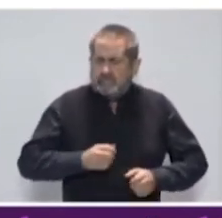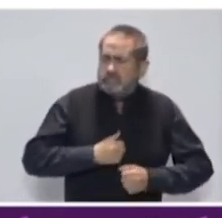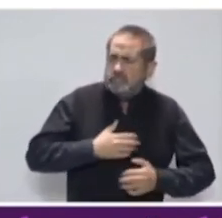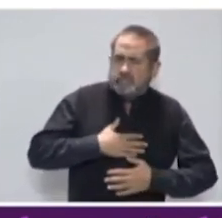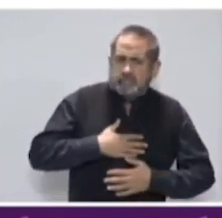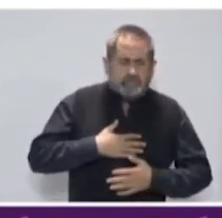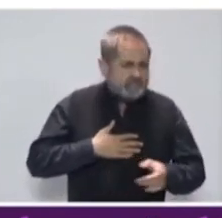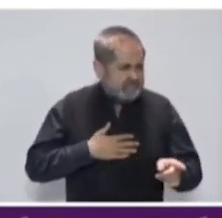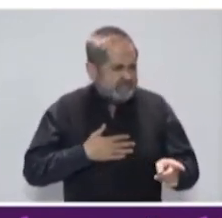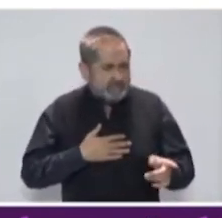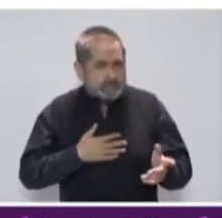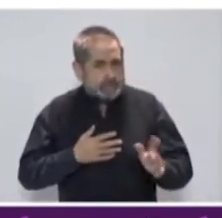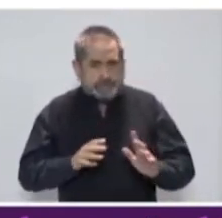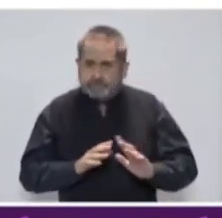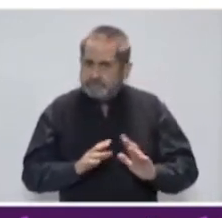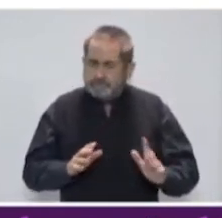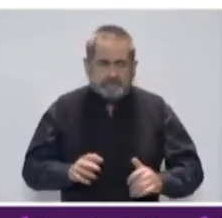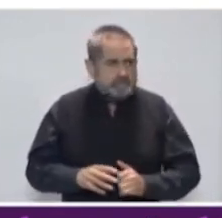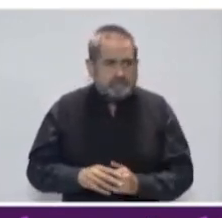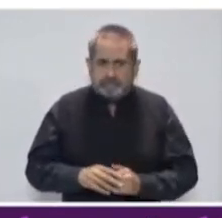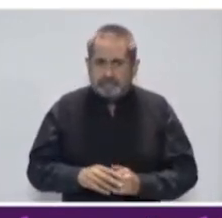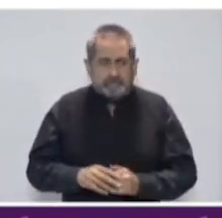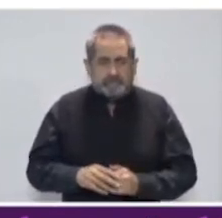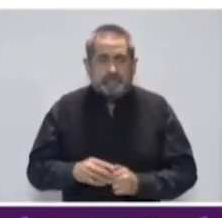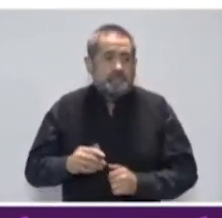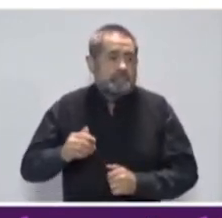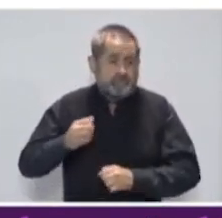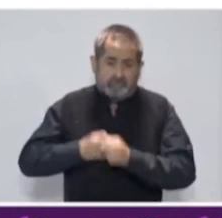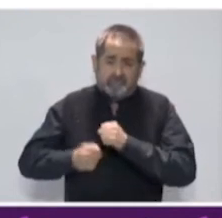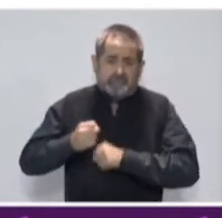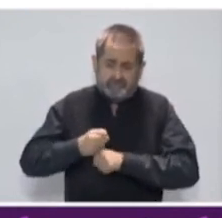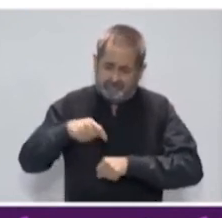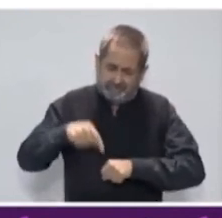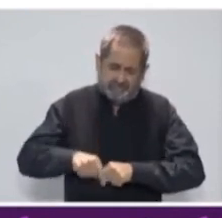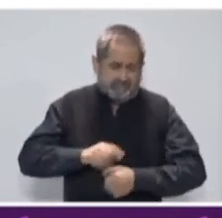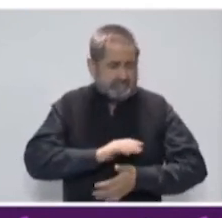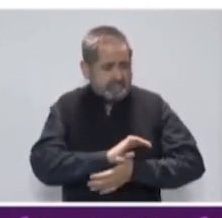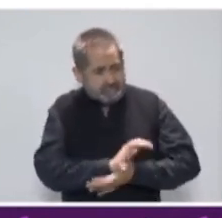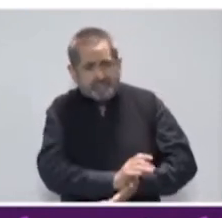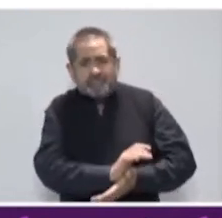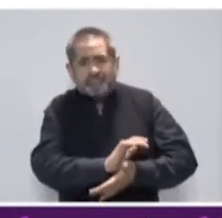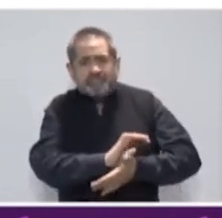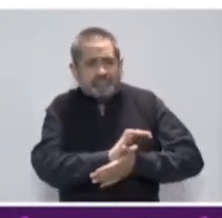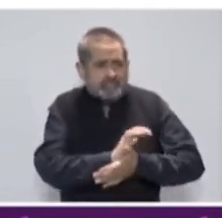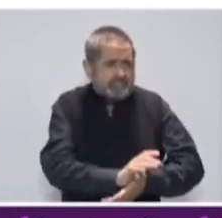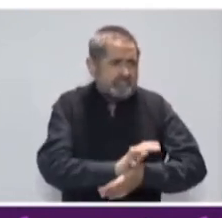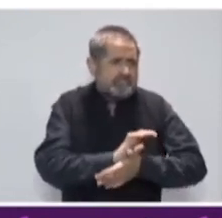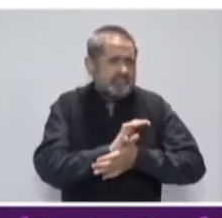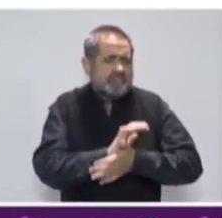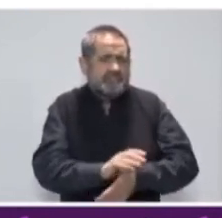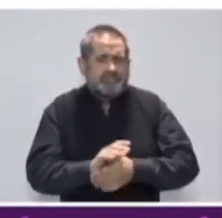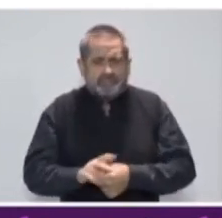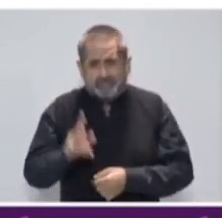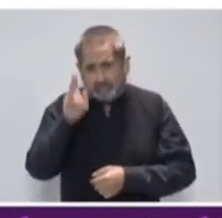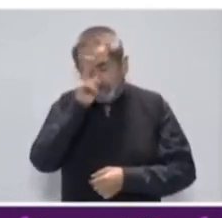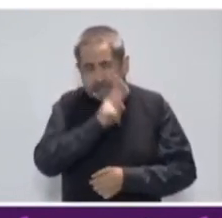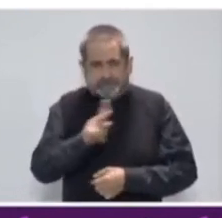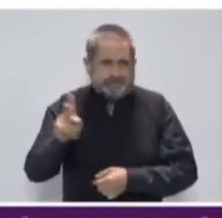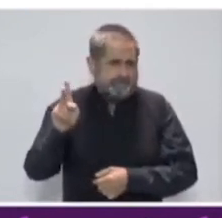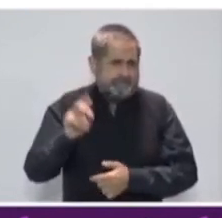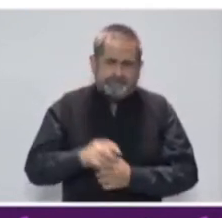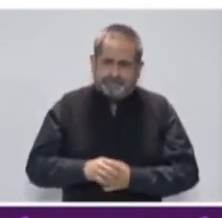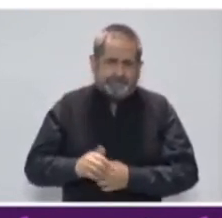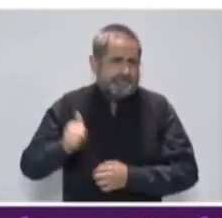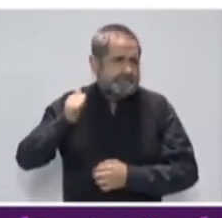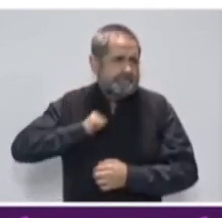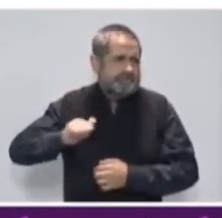una naturaleza que ha sido arraigada. El proceso con raíces históricas que